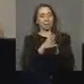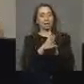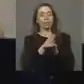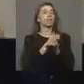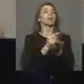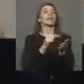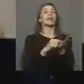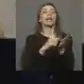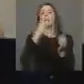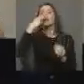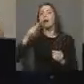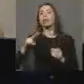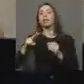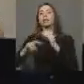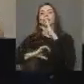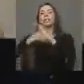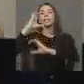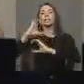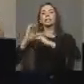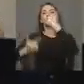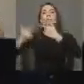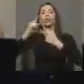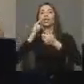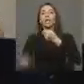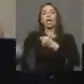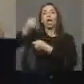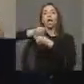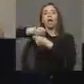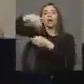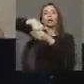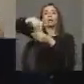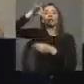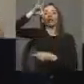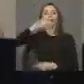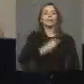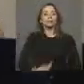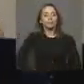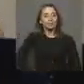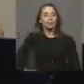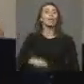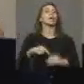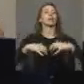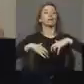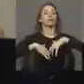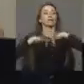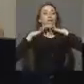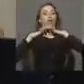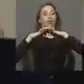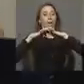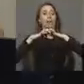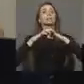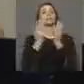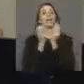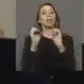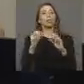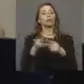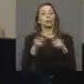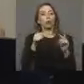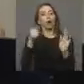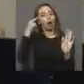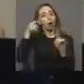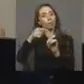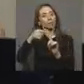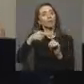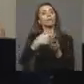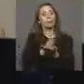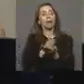independencia de los ciclos políticos electorales, y su principal función será el fortalecimiento de la educación pública, cobertura, retención